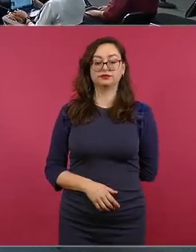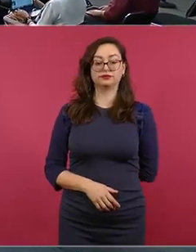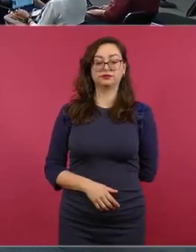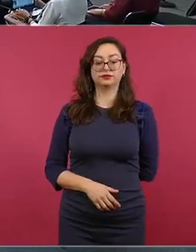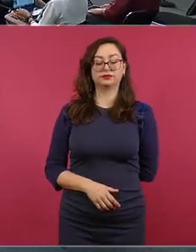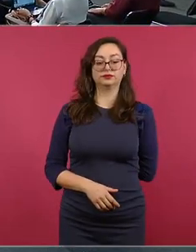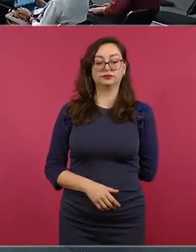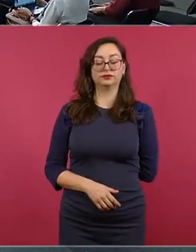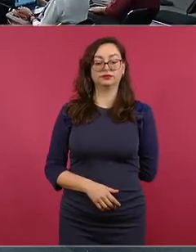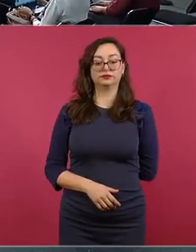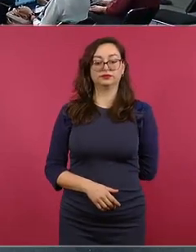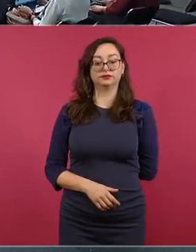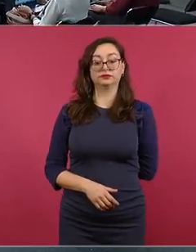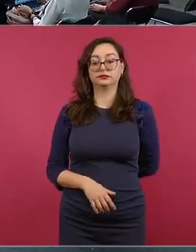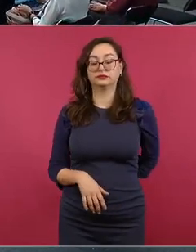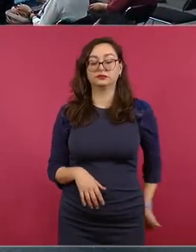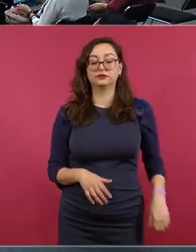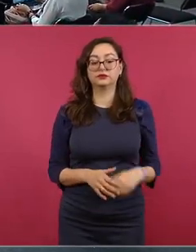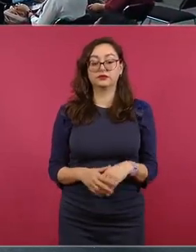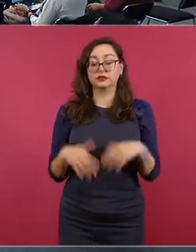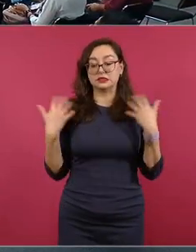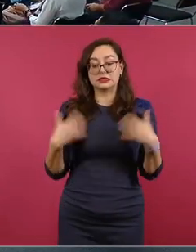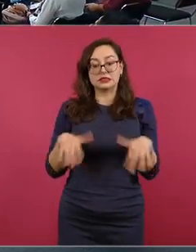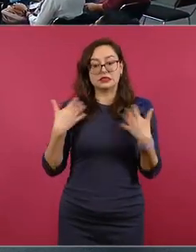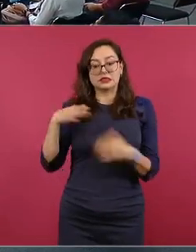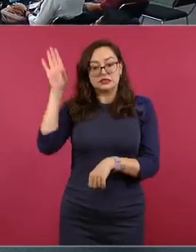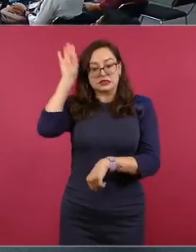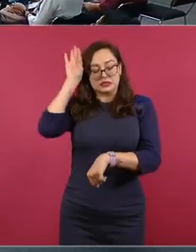Vamos a salir. Sí, qué bárbaro. No.